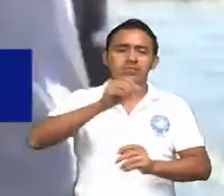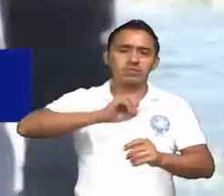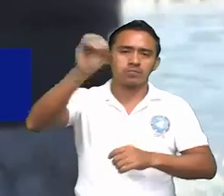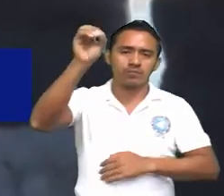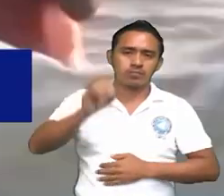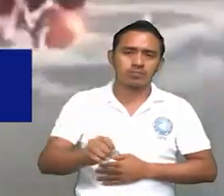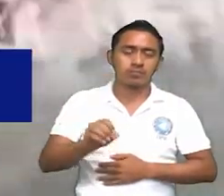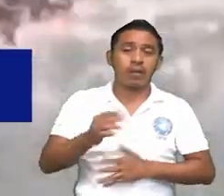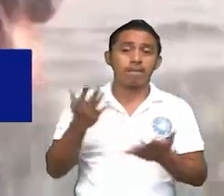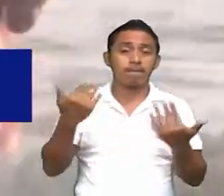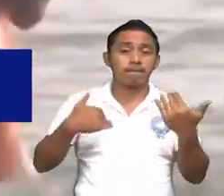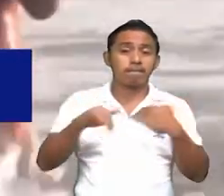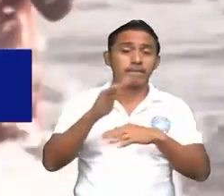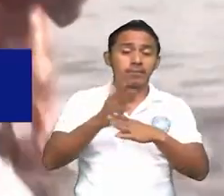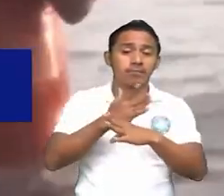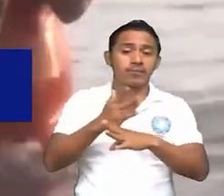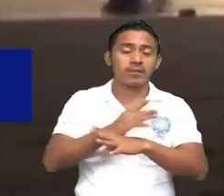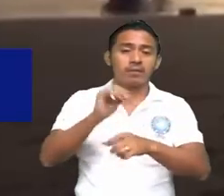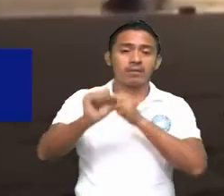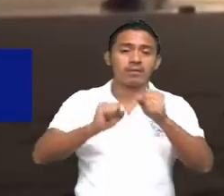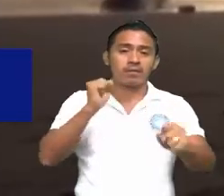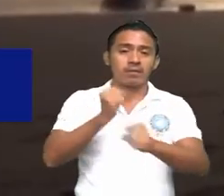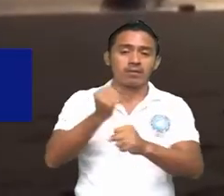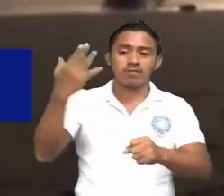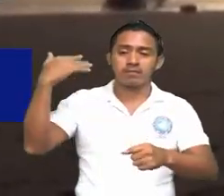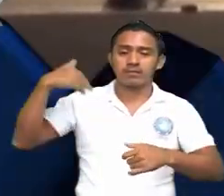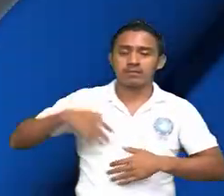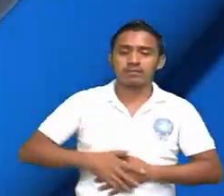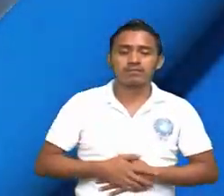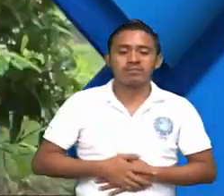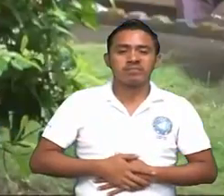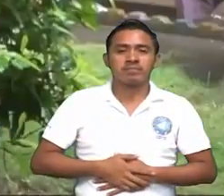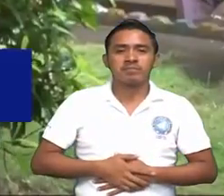58%, mayor al mismo periodo del año pasado.